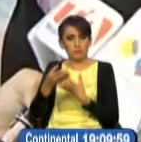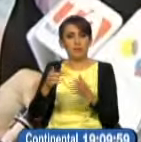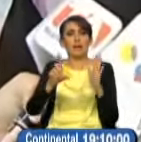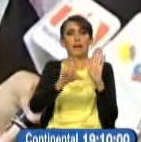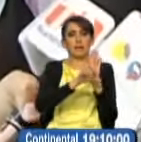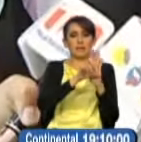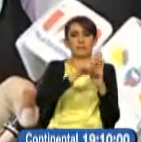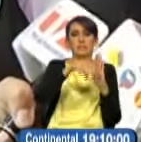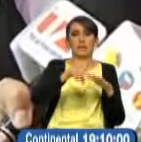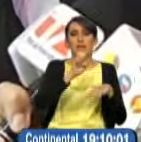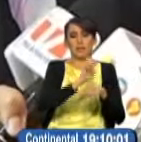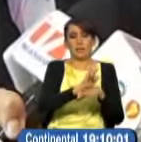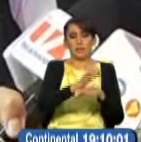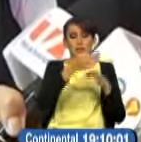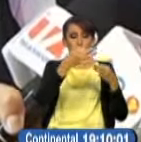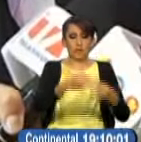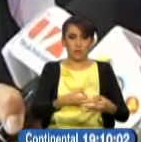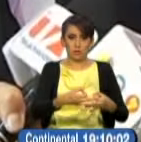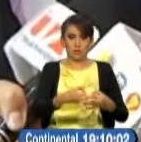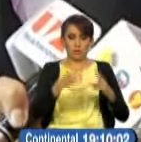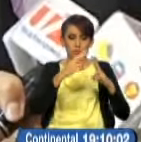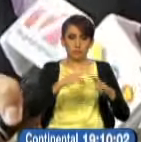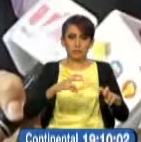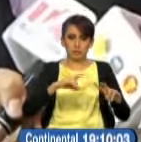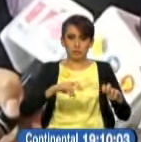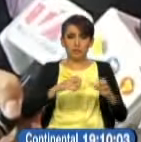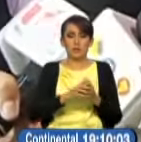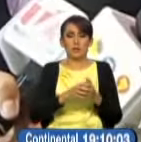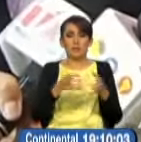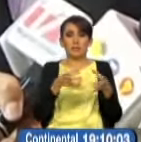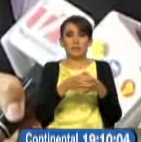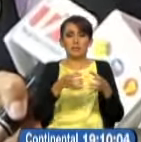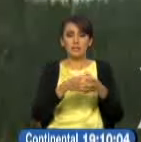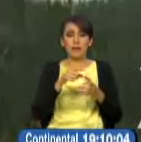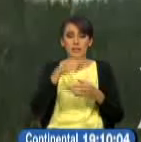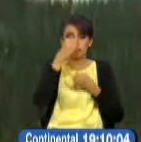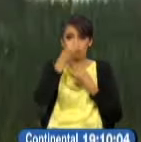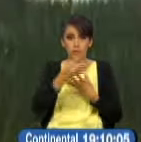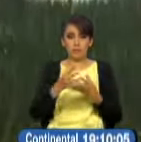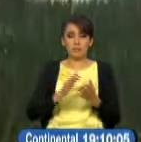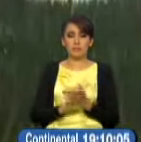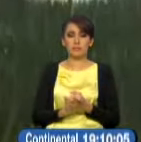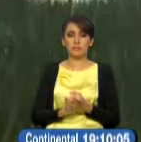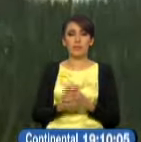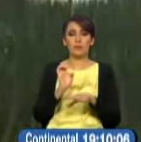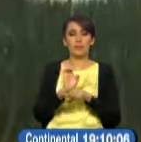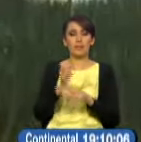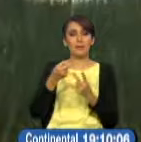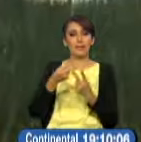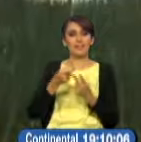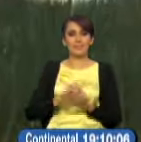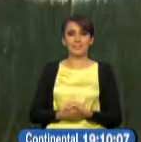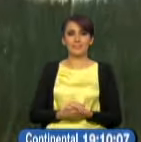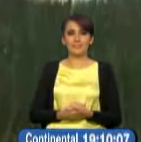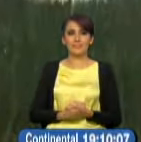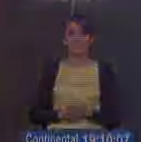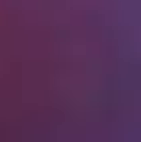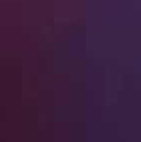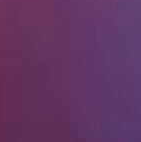ecuatoriana permite, darle un tratamiento de cooperación eficaz a esa información. Jocelyn de Mera, Ecuador TV.